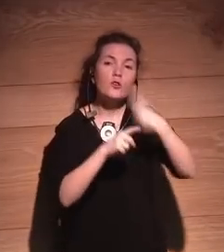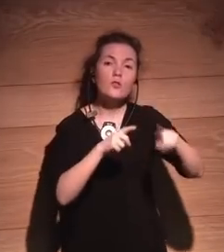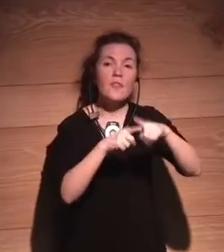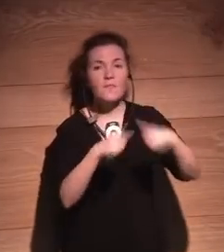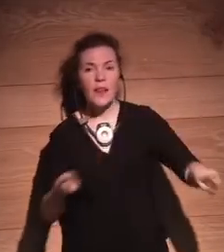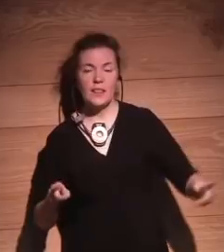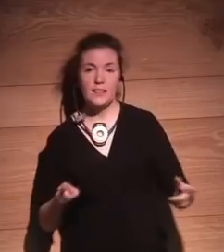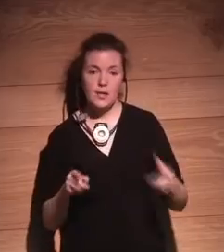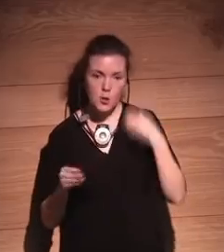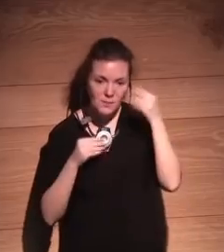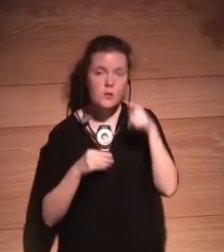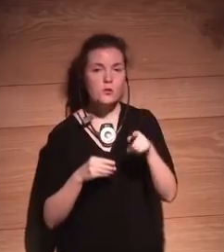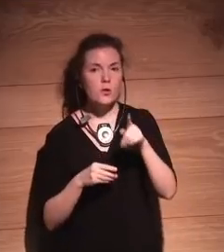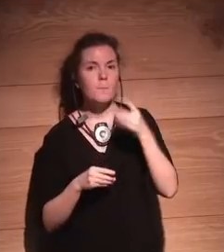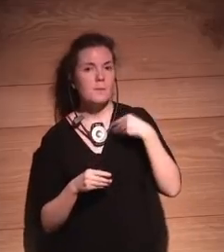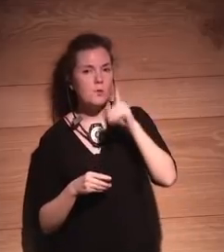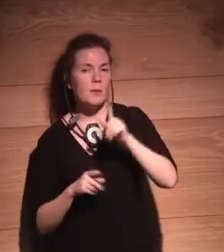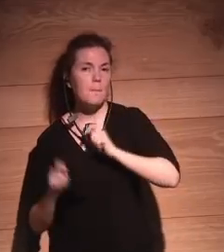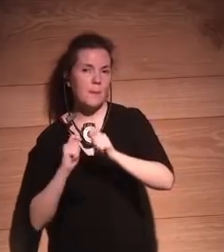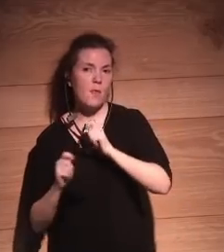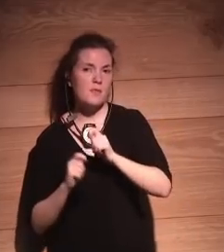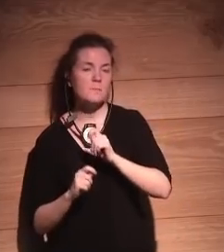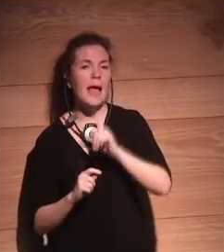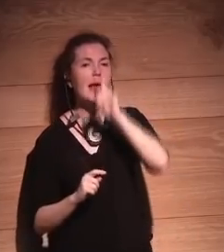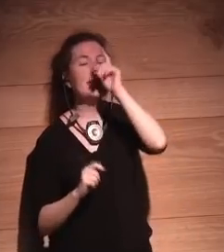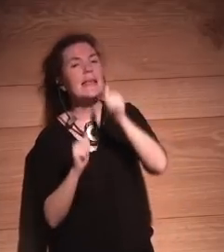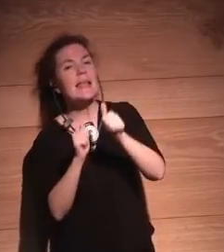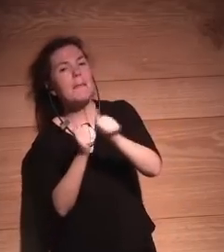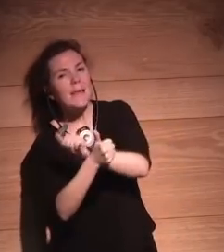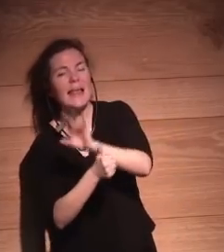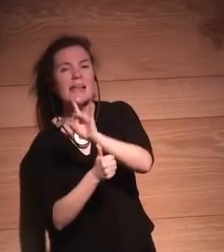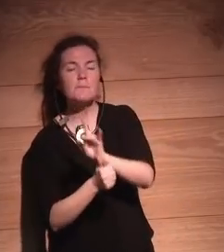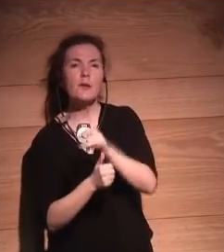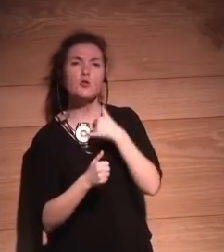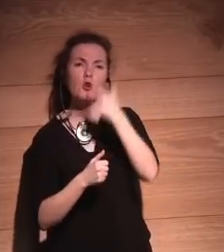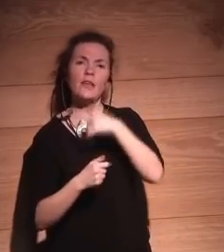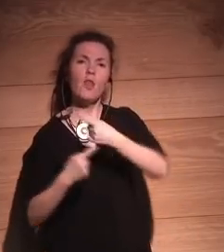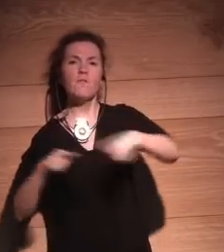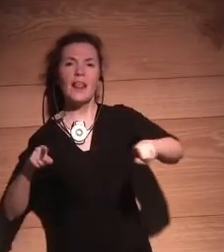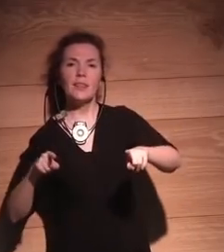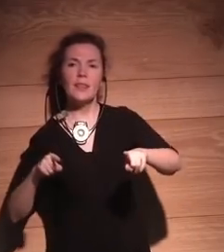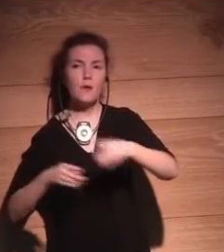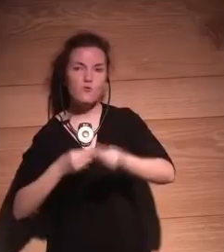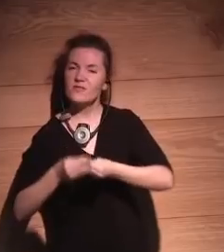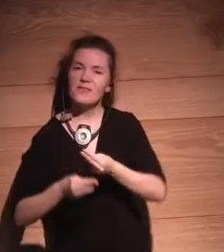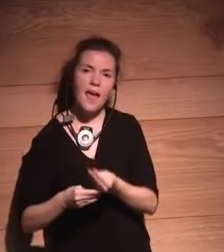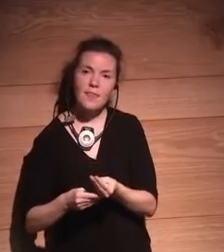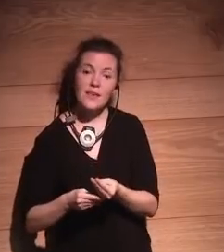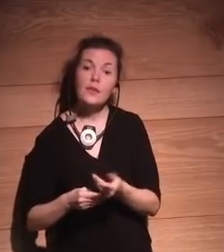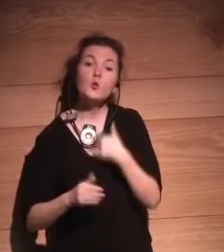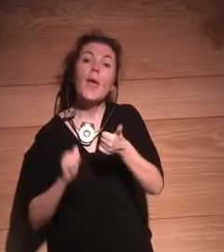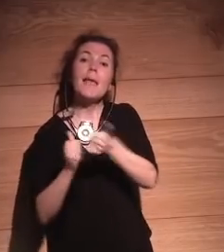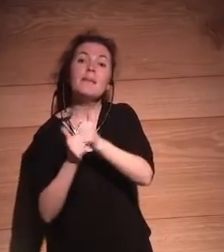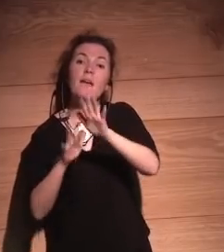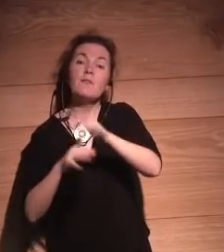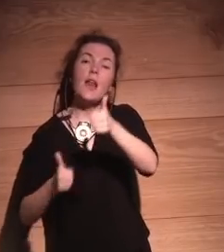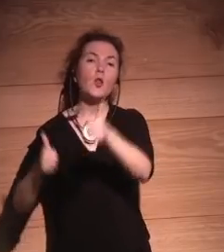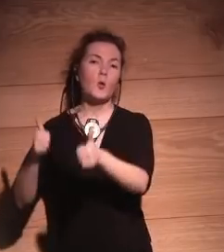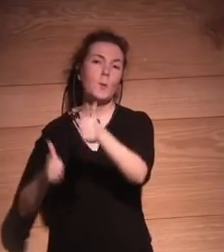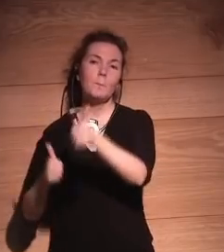lo que yo creo que también pasa en el periodismo. Se imita, pero no se intenta diferenciar, y cuando tú te imitas las cosas, al final compites